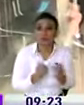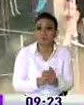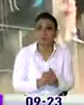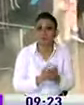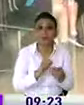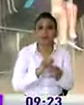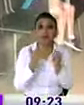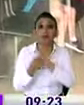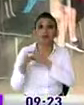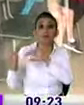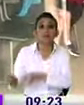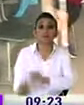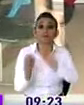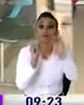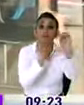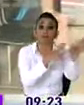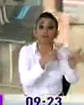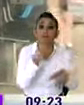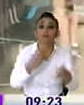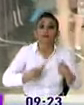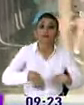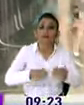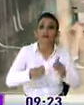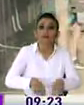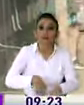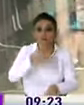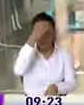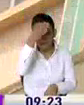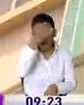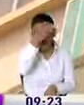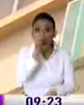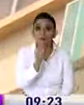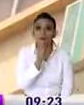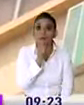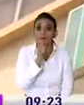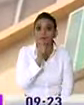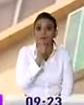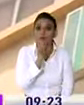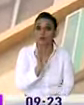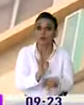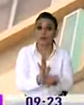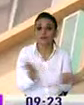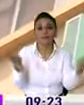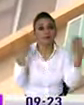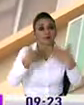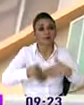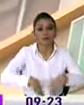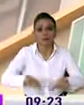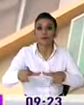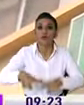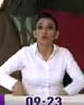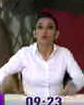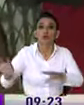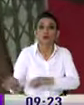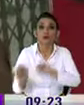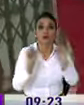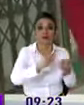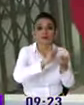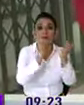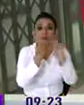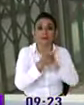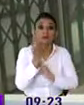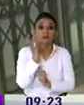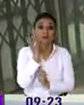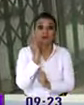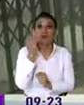se habría dado porque el contrato que la clínica privada tenía con el IES finalizó. Según Patricia Chicaiza, paciente